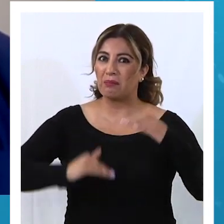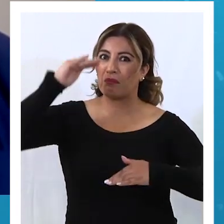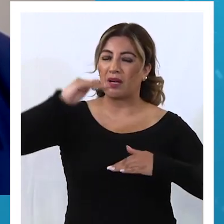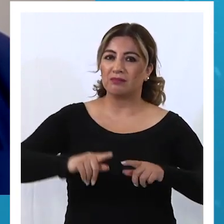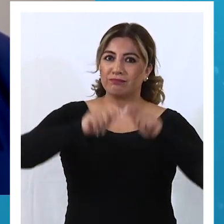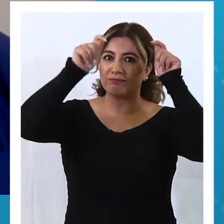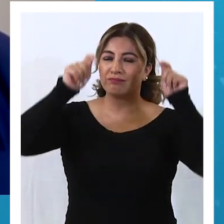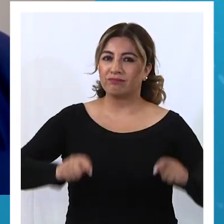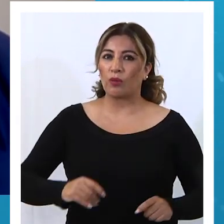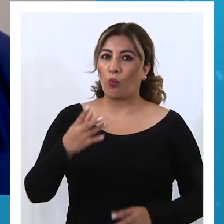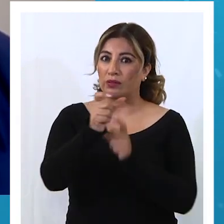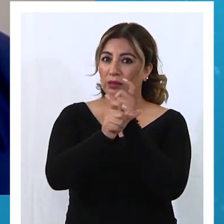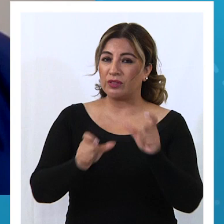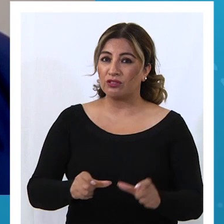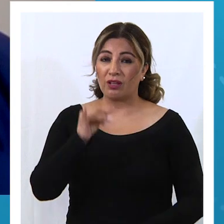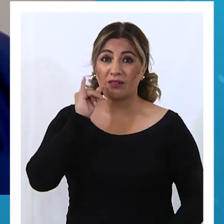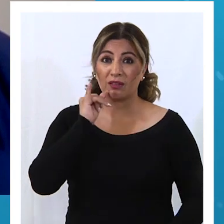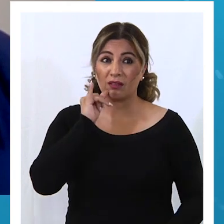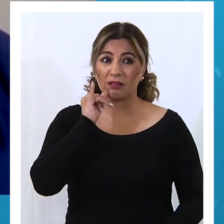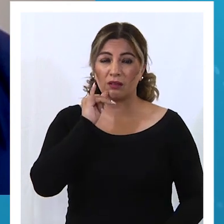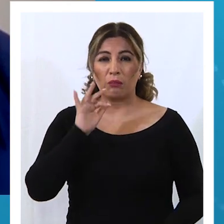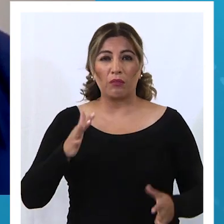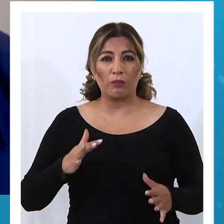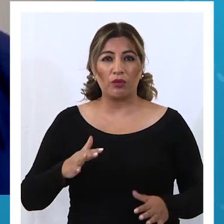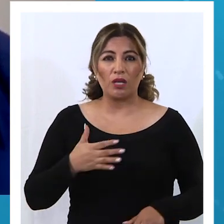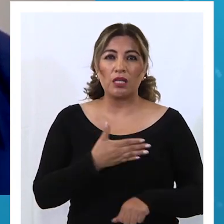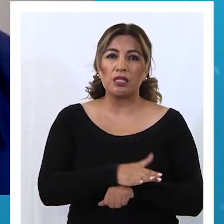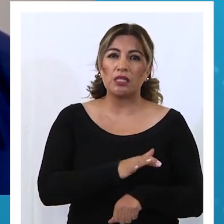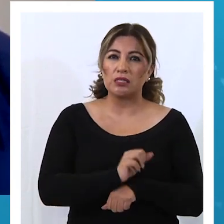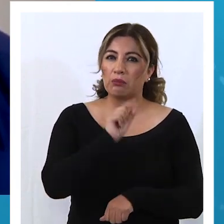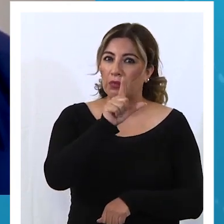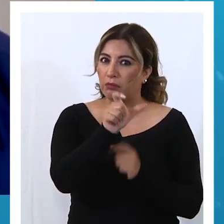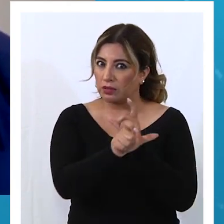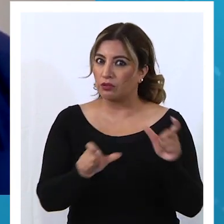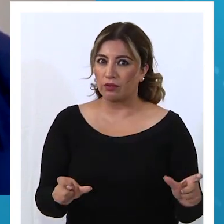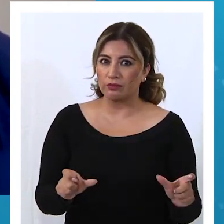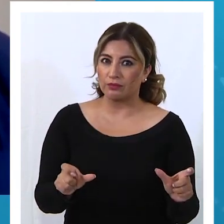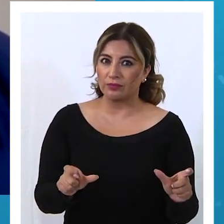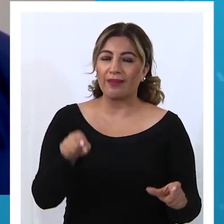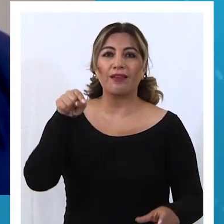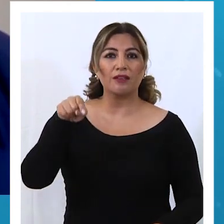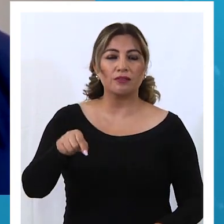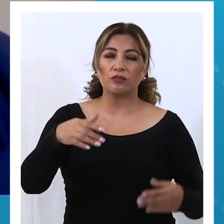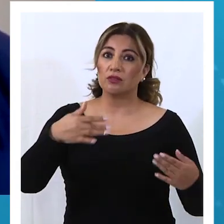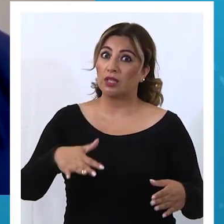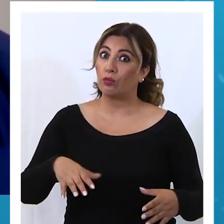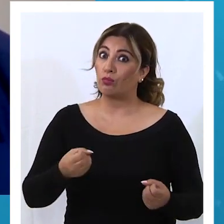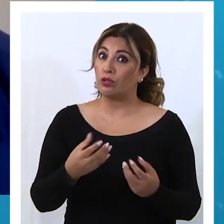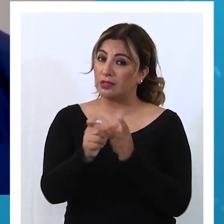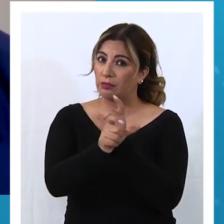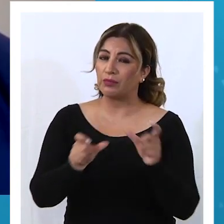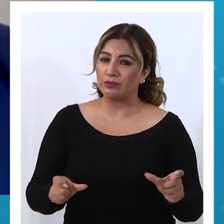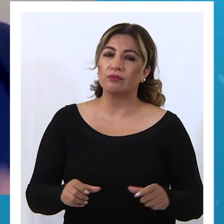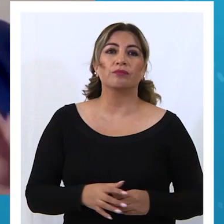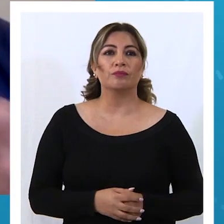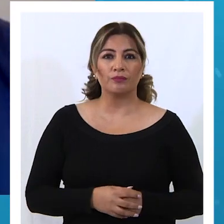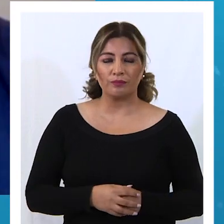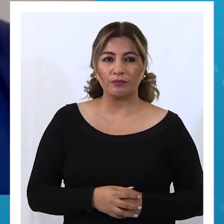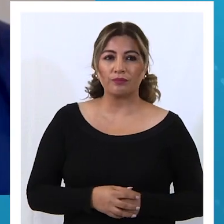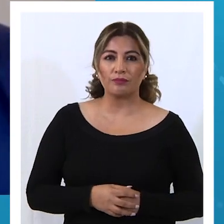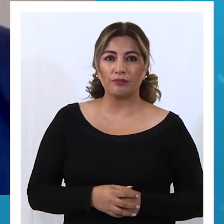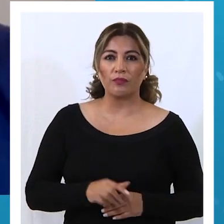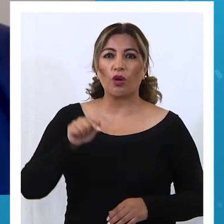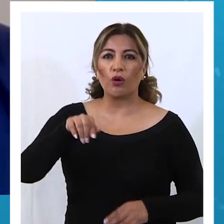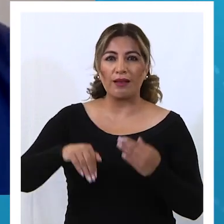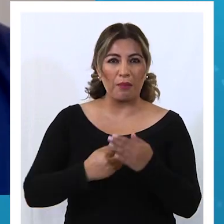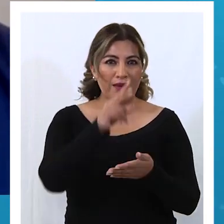pensar, la cantidad de infectados en Iquique en realidad debe ser alrededor de 15.000 o 20.000 personas. Y eso ya es bastante gente, bastante gente. Carlos,